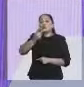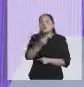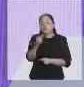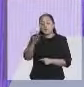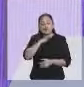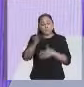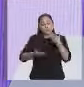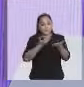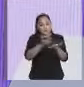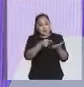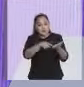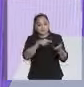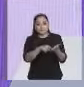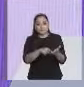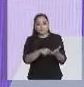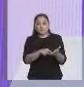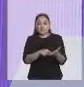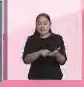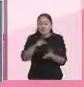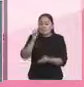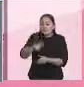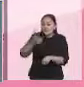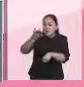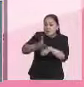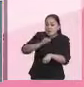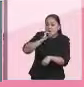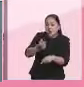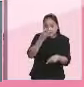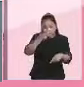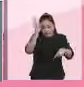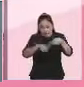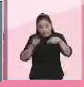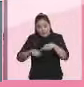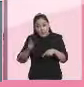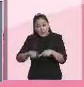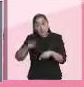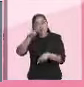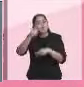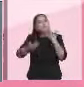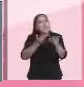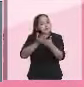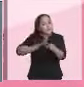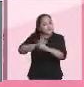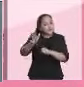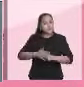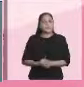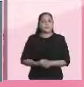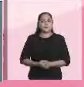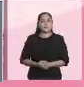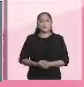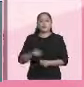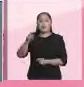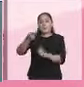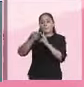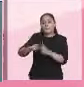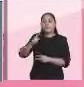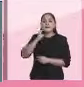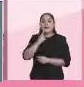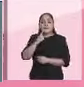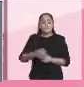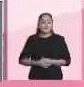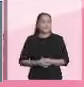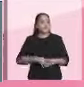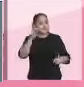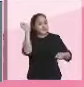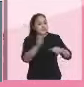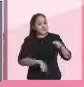esta clara impunidad? Empieza Andrés Manuel López Obrador. Pues acabar con la corrupción